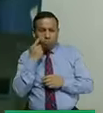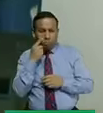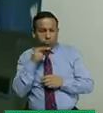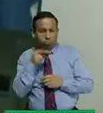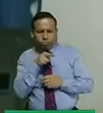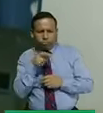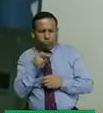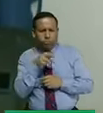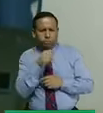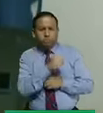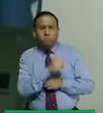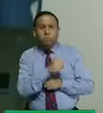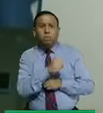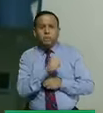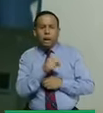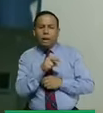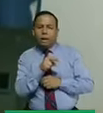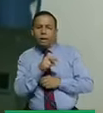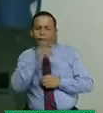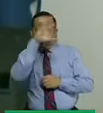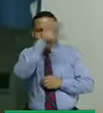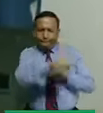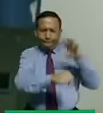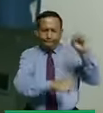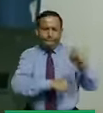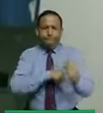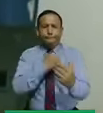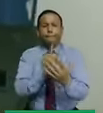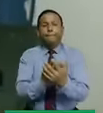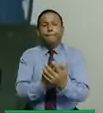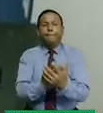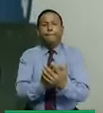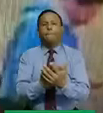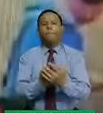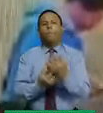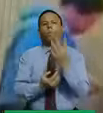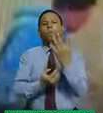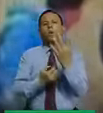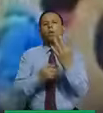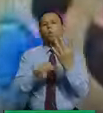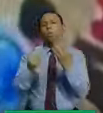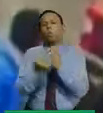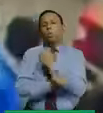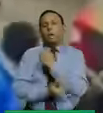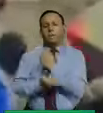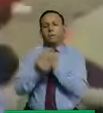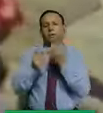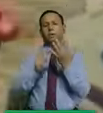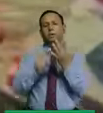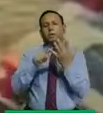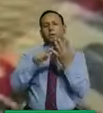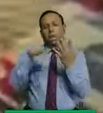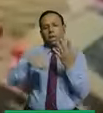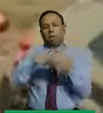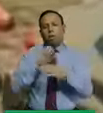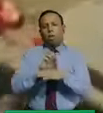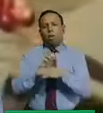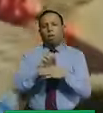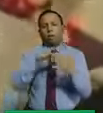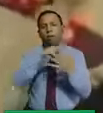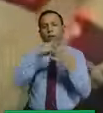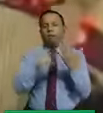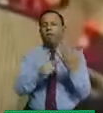que se pierdan les pusieron contra el piso. Los sospechosos, 4 extranjeros y un ecuatoriano, aparentemente tenían un